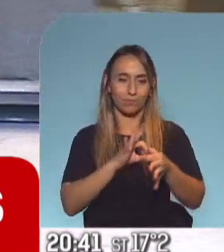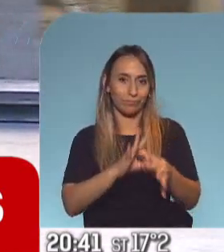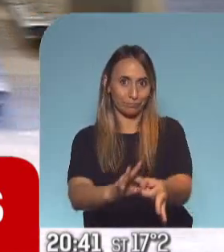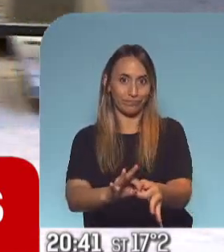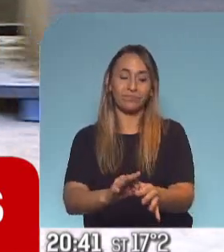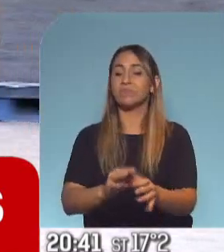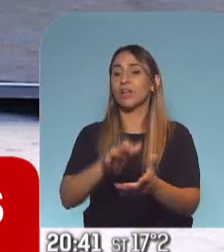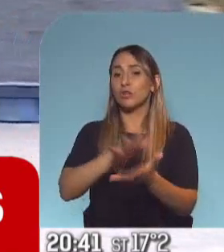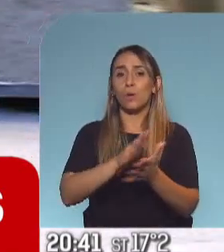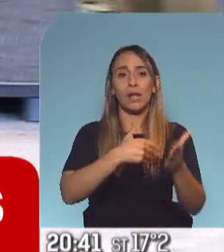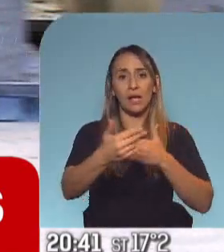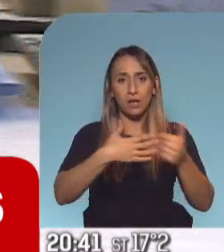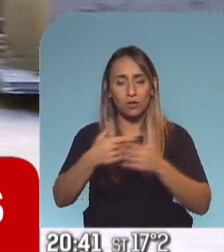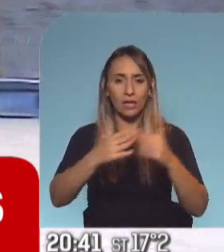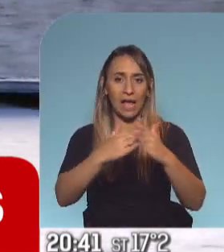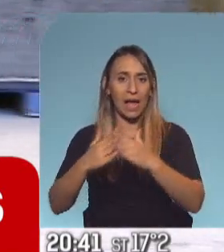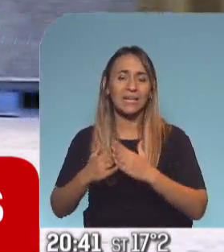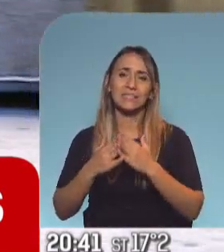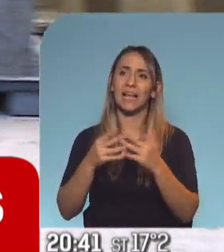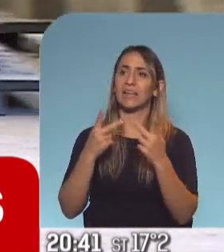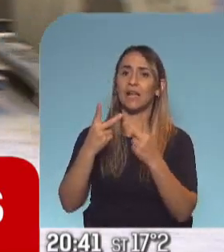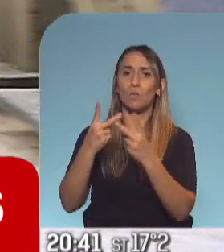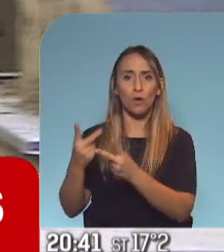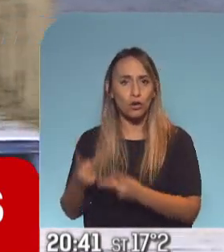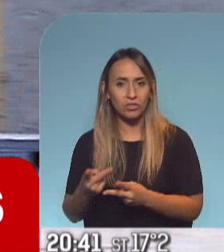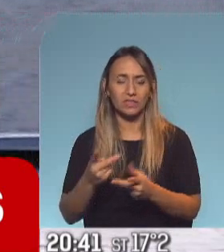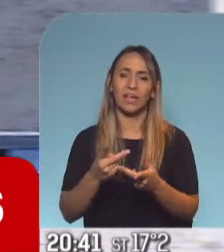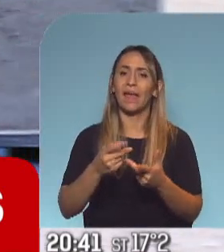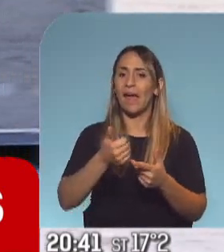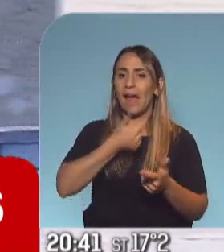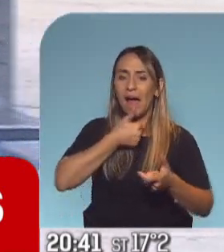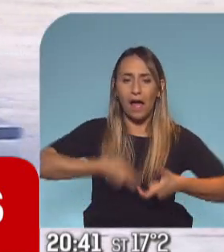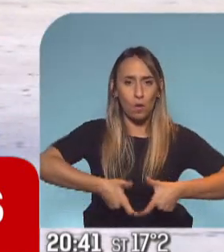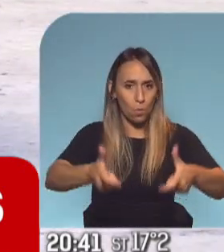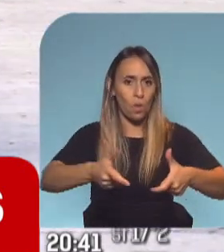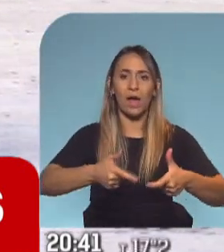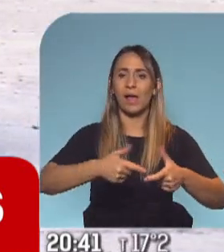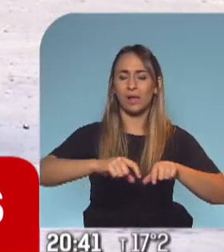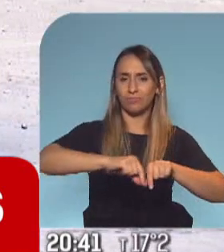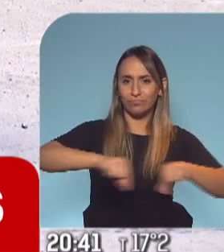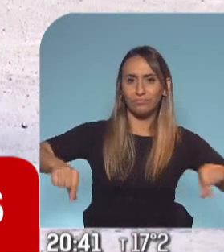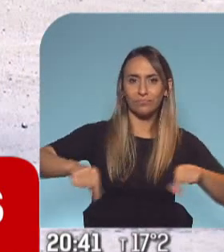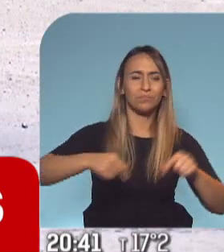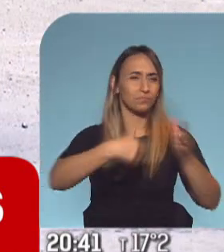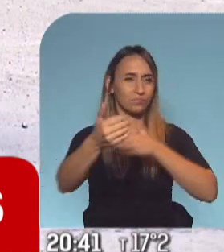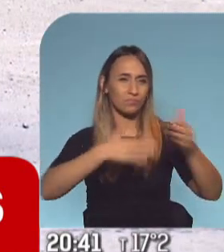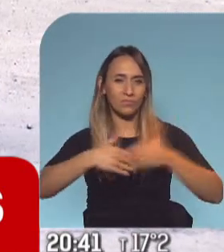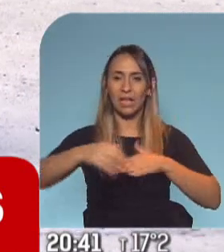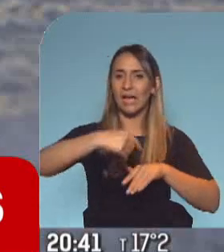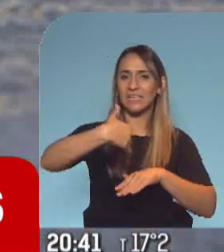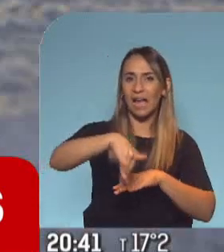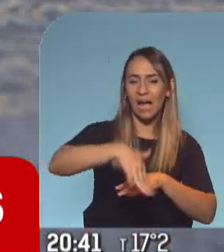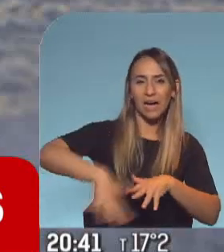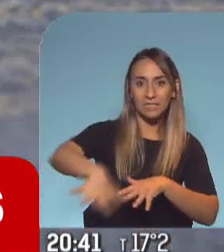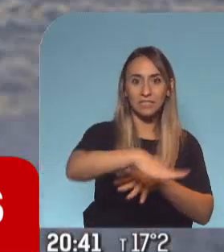sea transporte, agua, alcantarillado, obras públicas, infraestructura, vialidad, van a ser